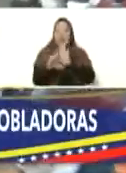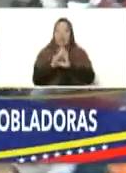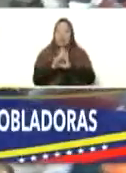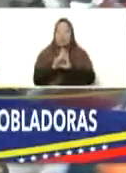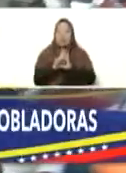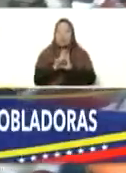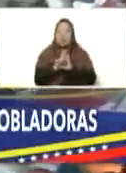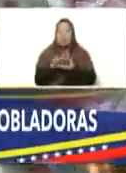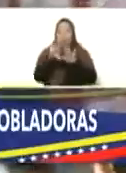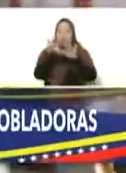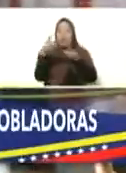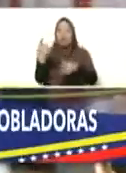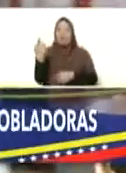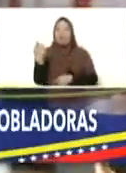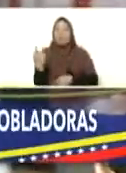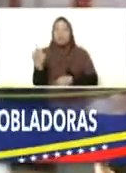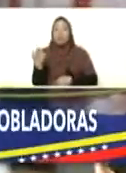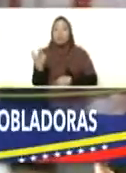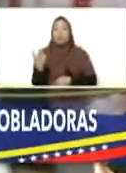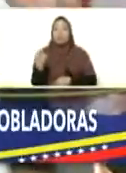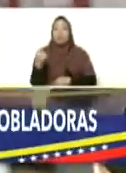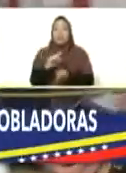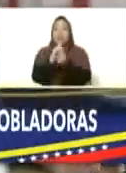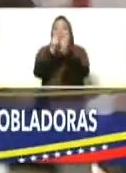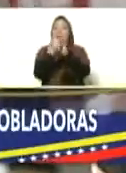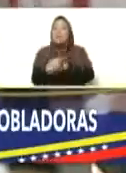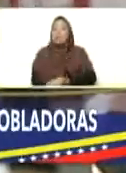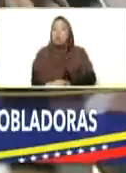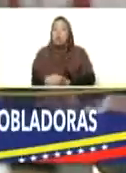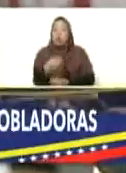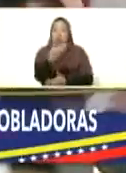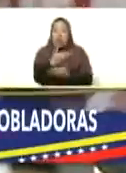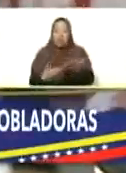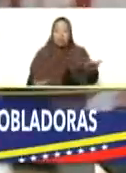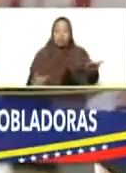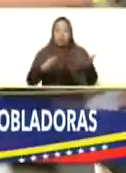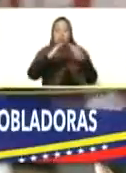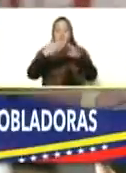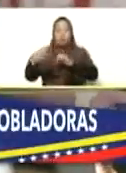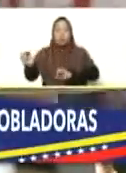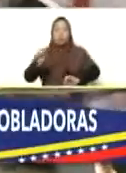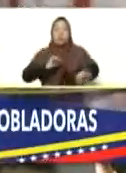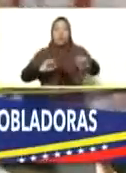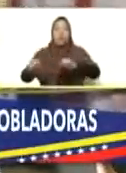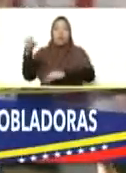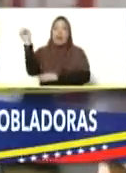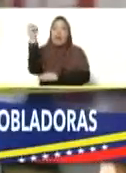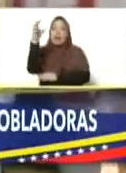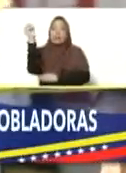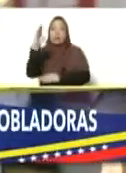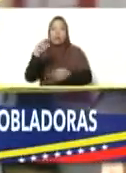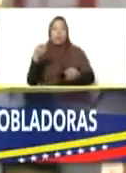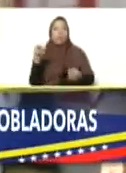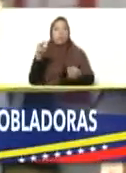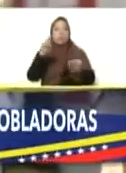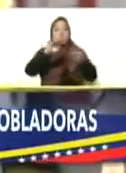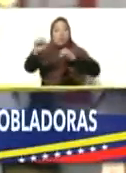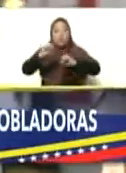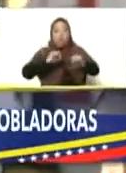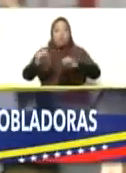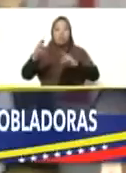son terrenos que todavía no han sido transferidos a las organizaciones a las asambleas de viviendo venezolanos